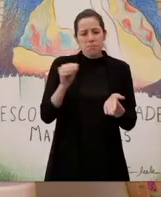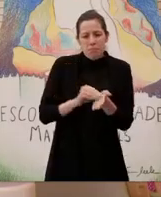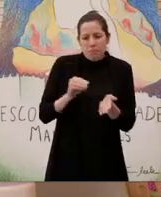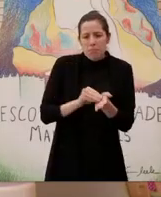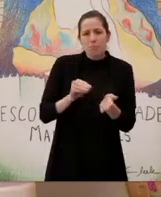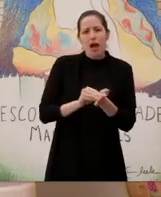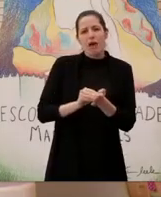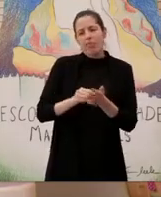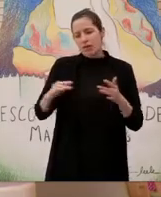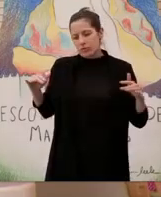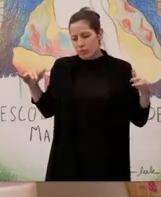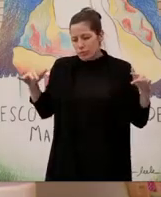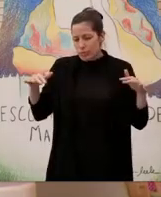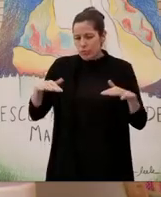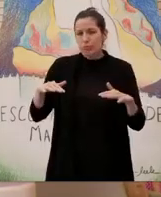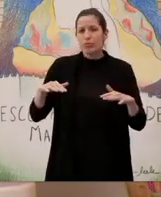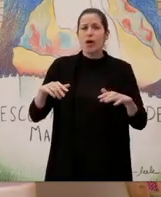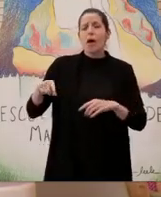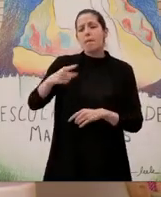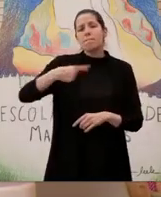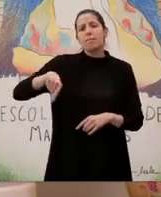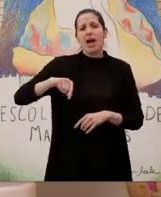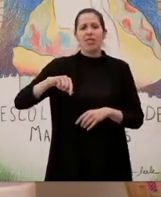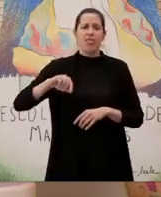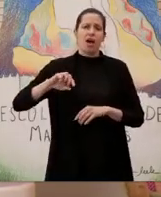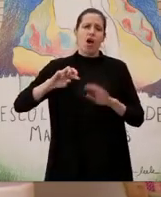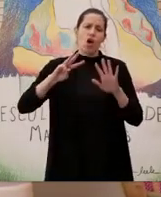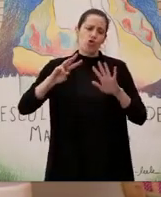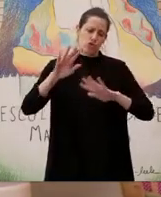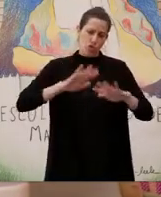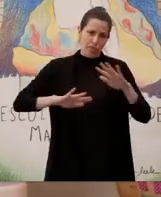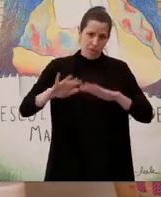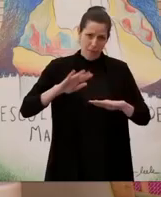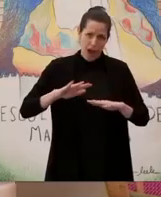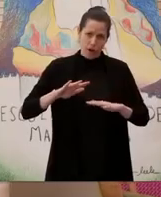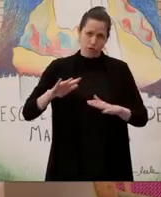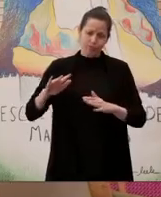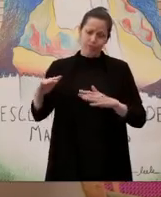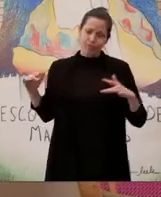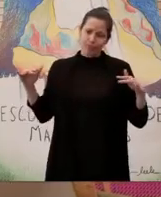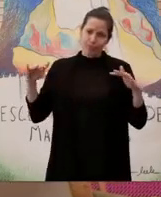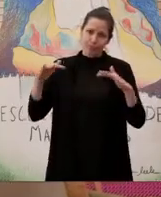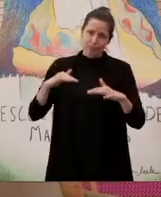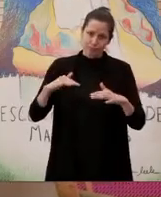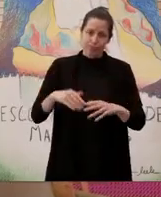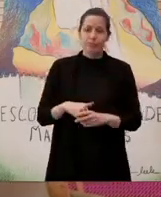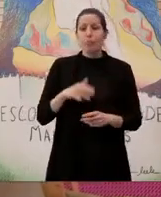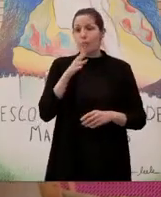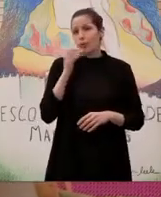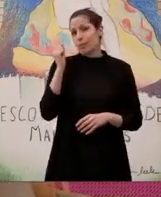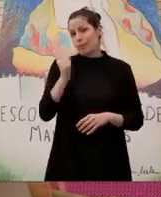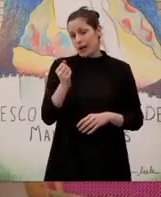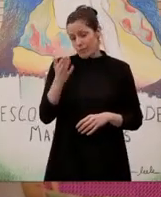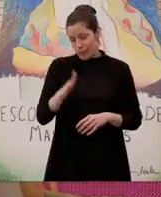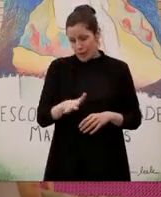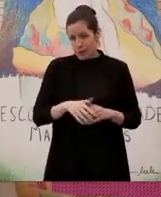ir a brazo y todo de marzo en Santiago no las violencias machistas son a expresión maíz extrema no y